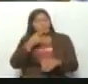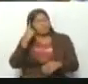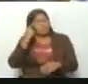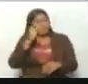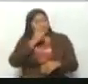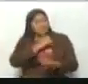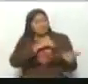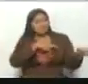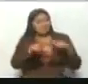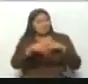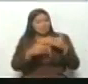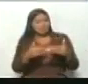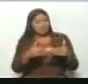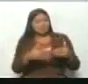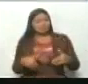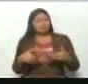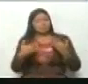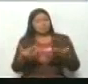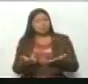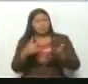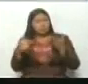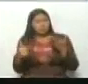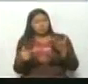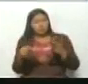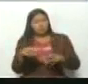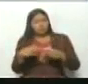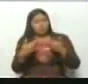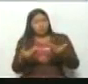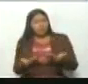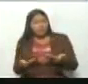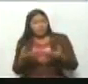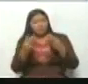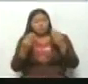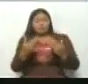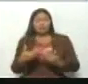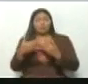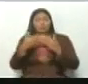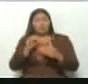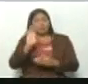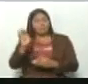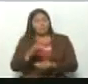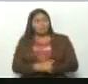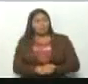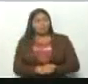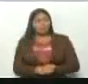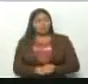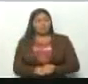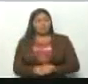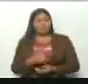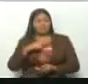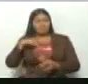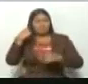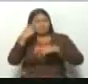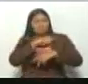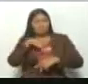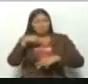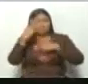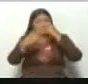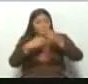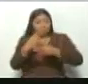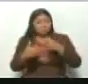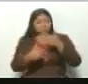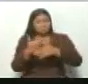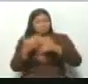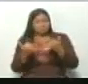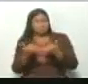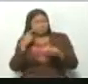sábado ya se estaban disponiendo de materiales y suministros a muchas de las escuelas del país. En las que nosotros visitamos había un despliegue ya